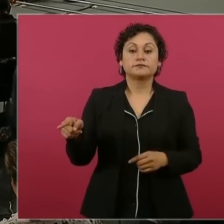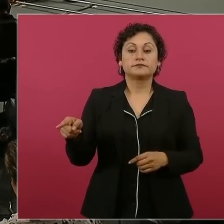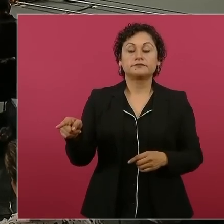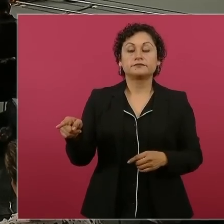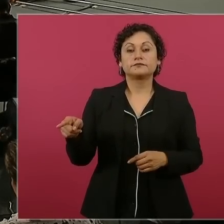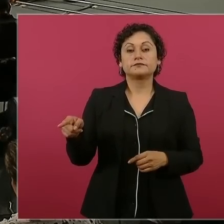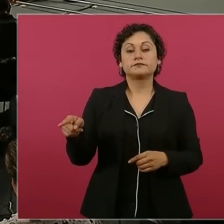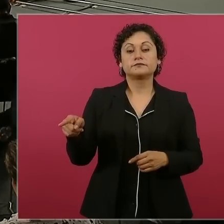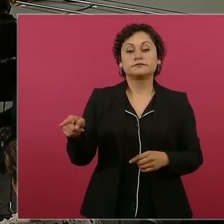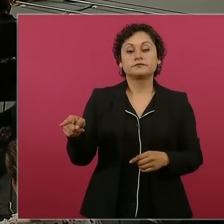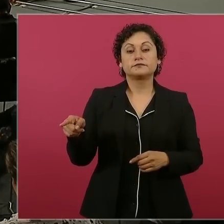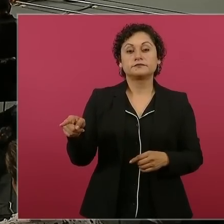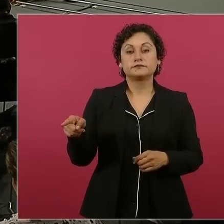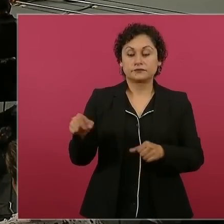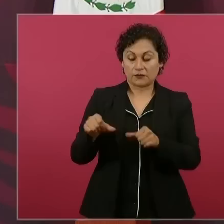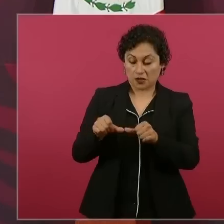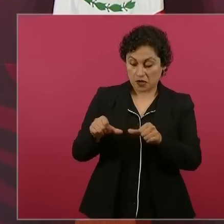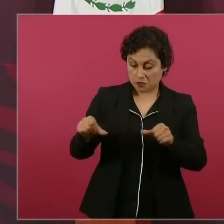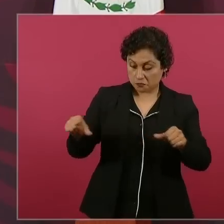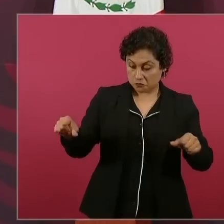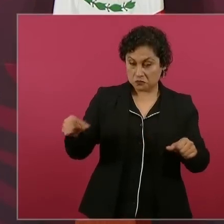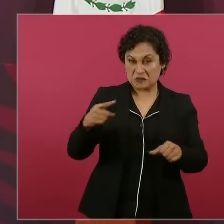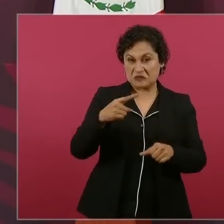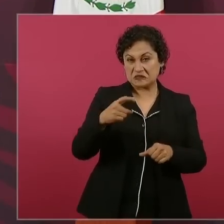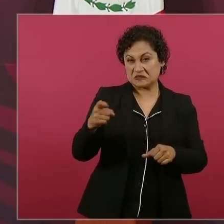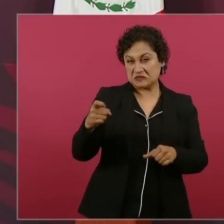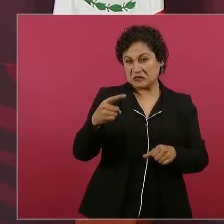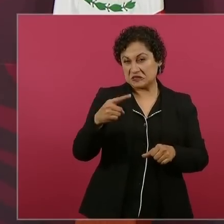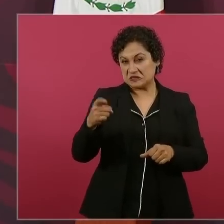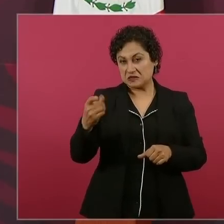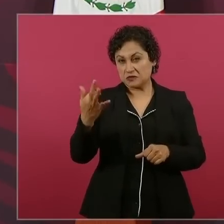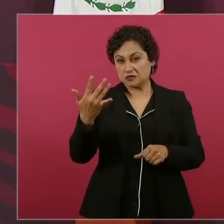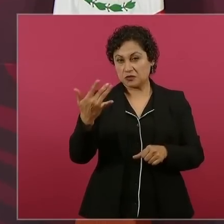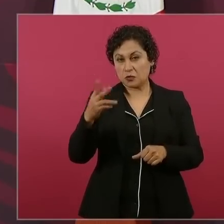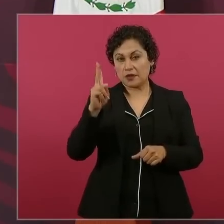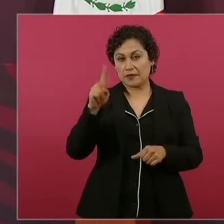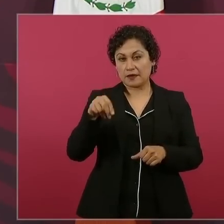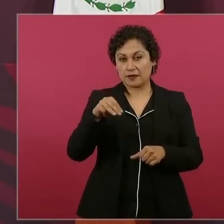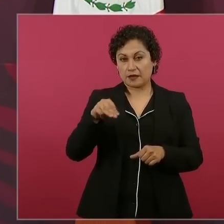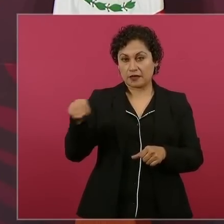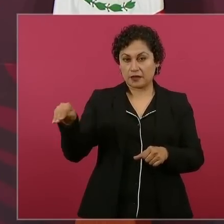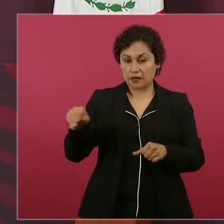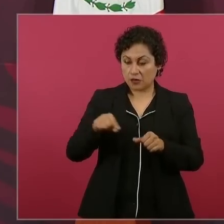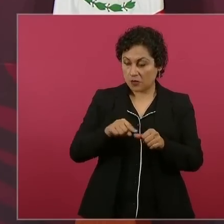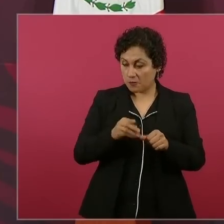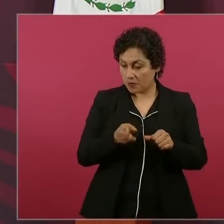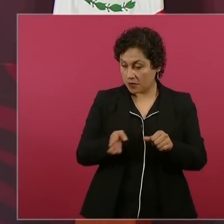100 kilómetros, 150 kilómetros para arriba,